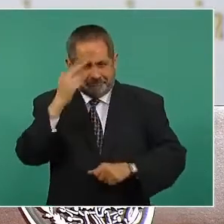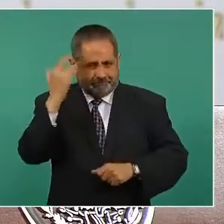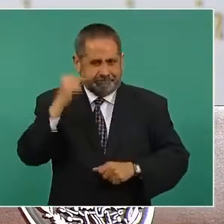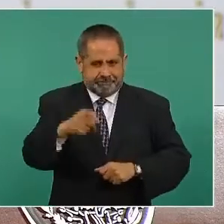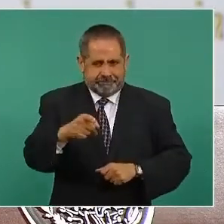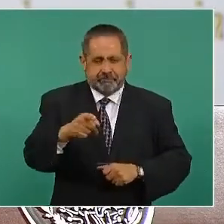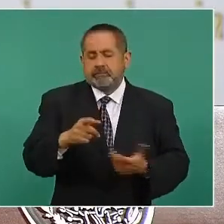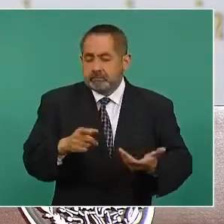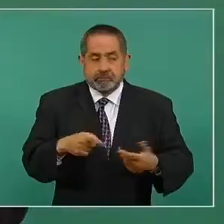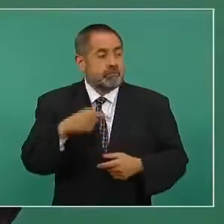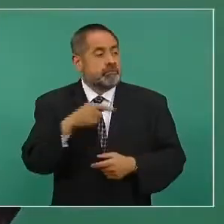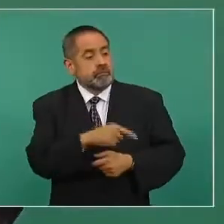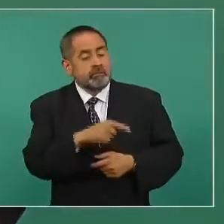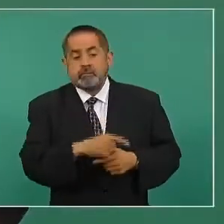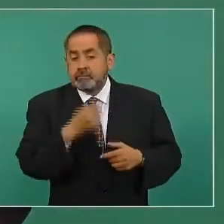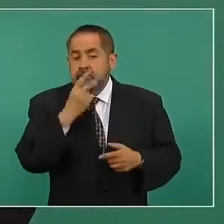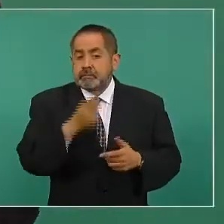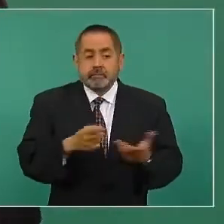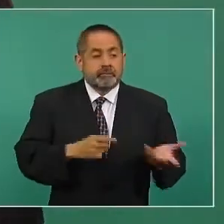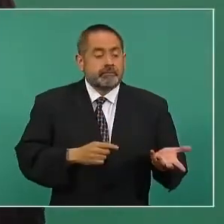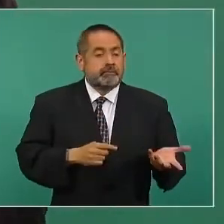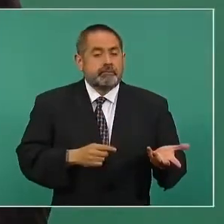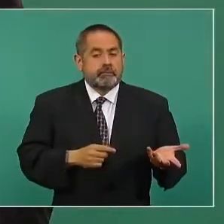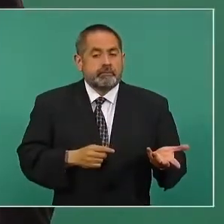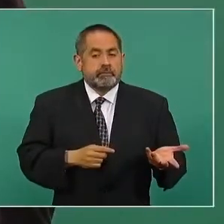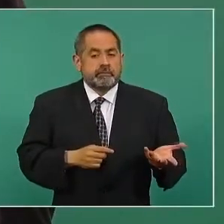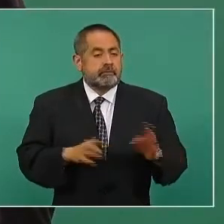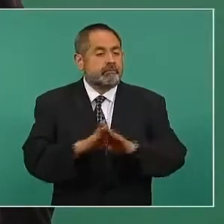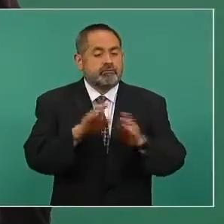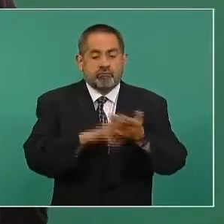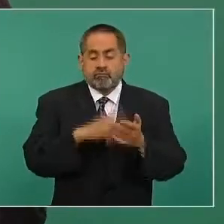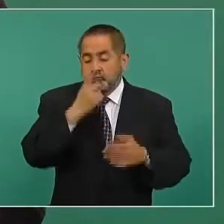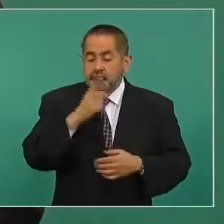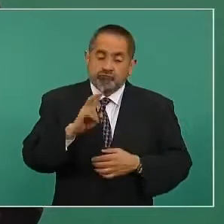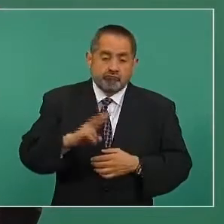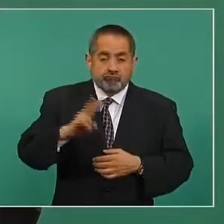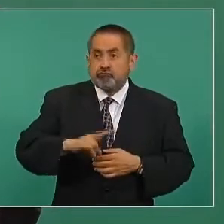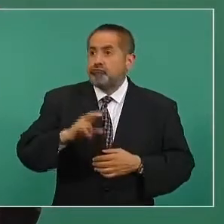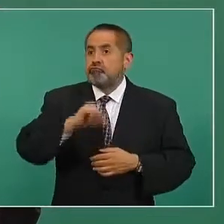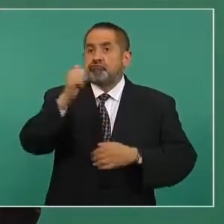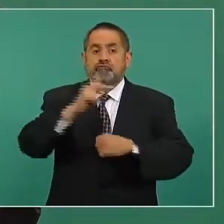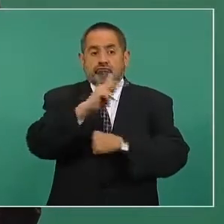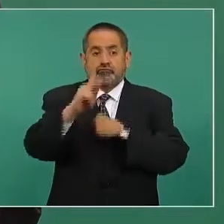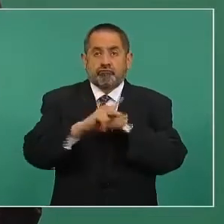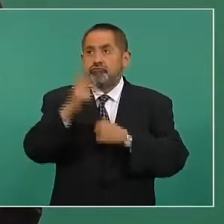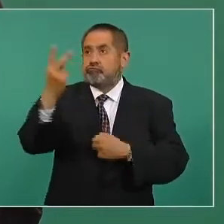compromiso de que iba a llegar inversión extranjera